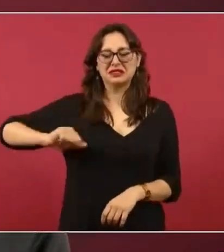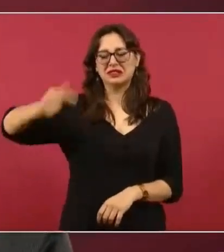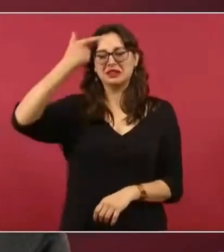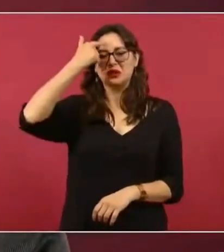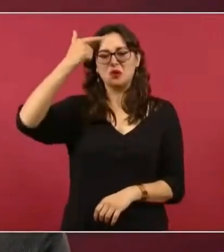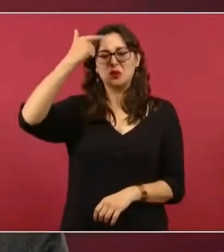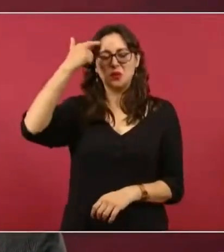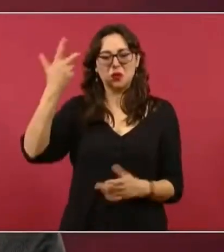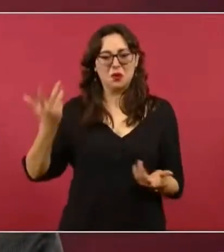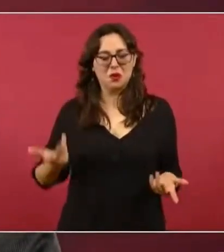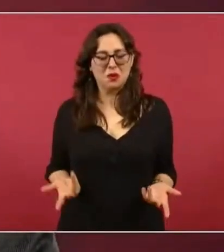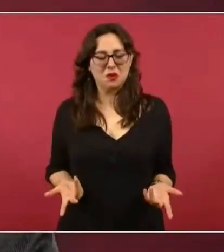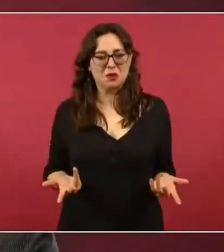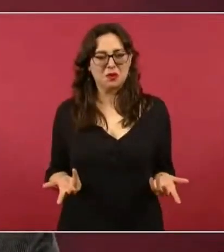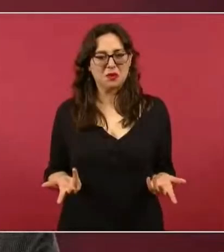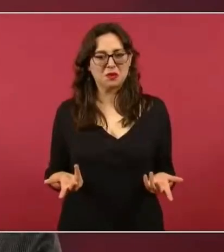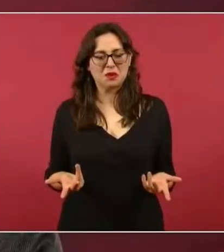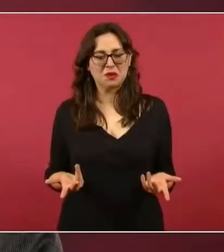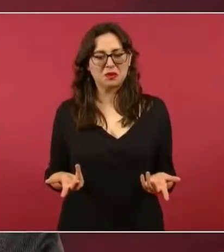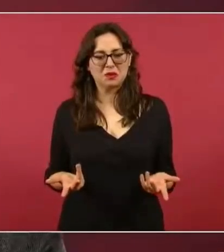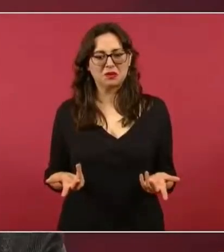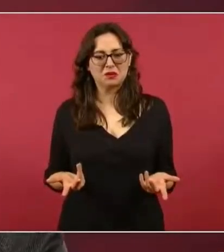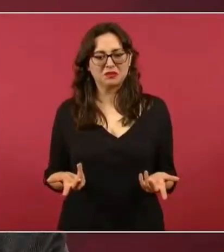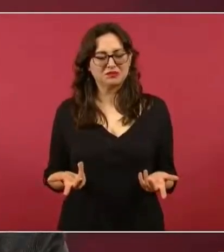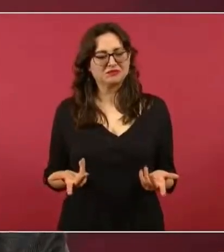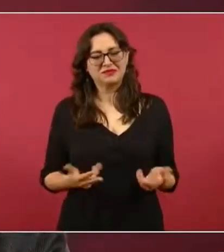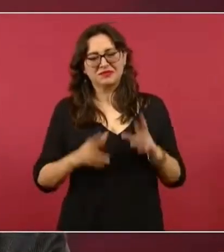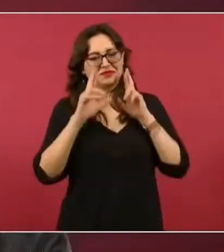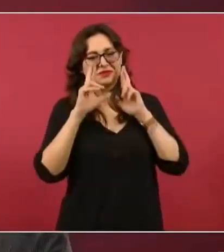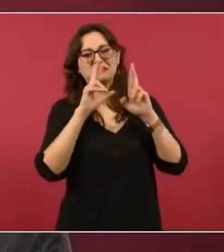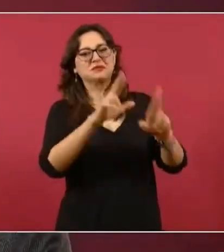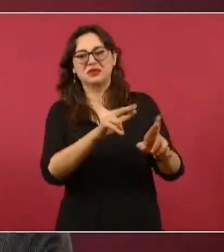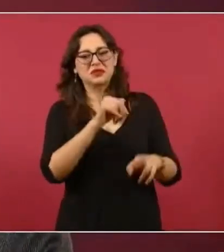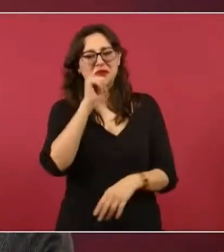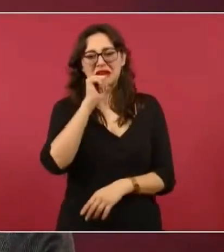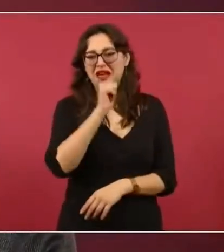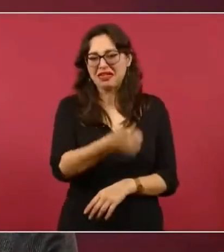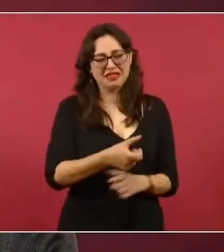¿Qué respeto se pueden ganar así?